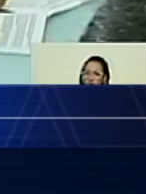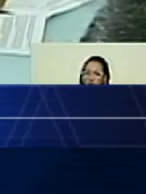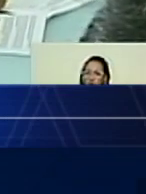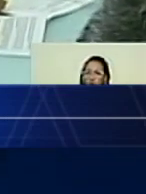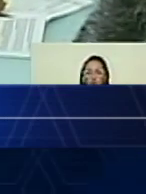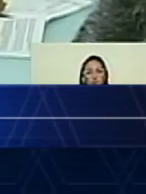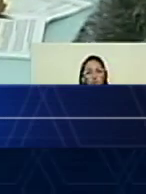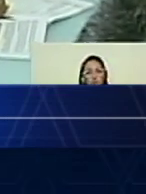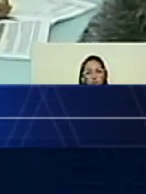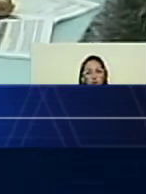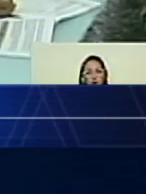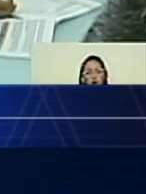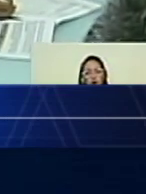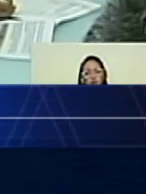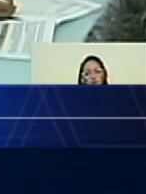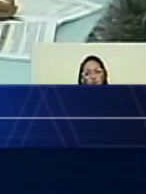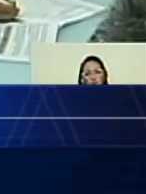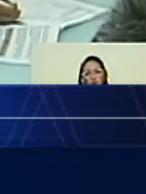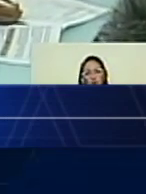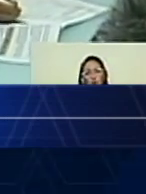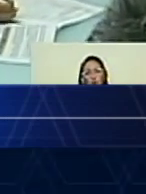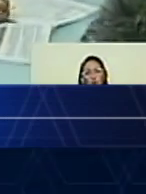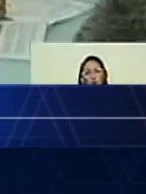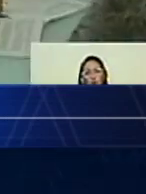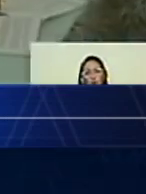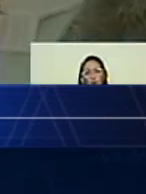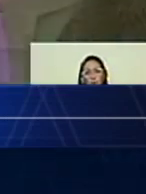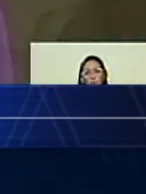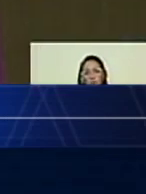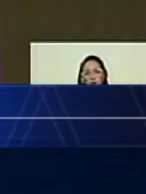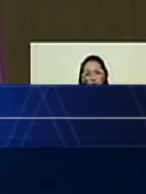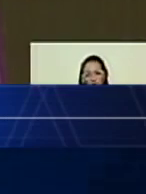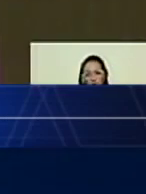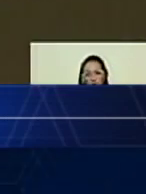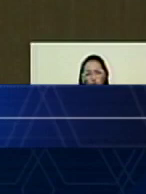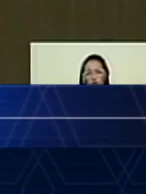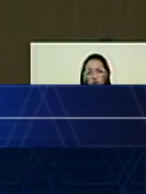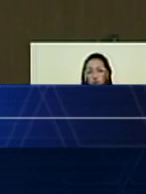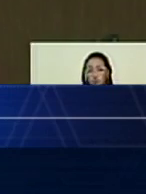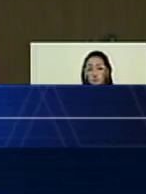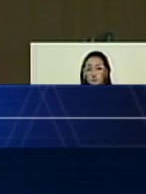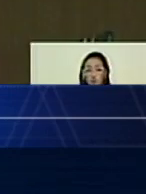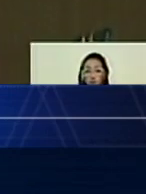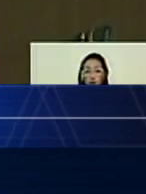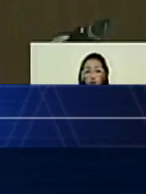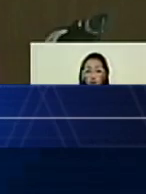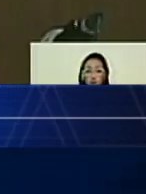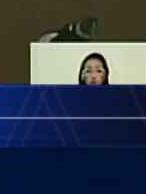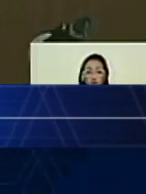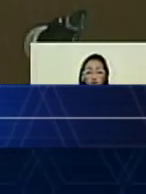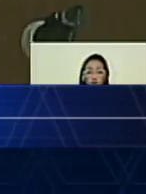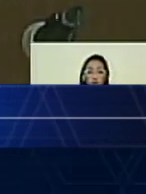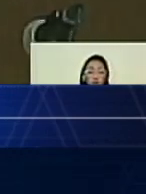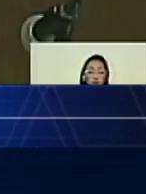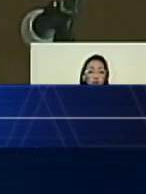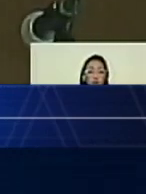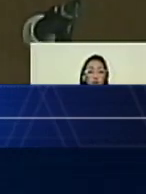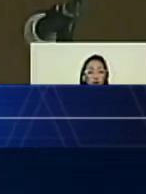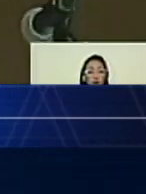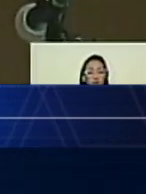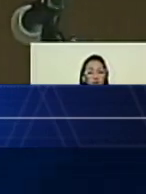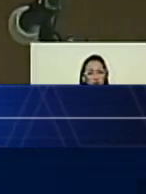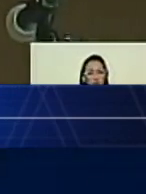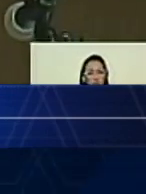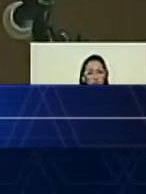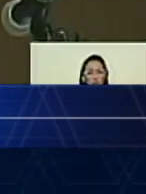un espacio de diálogo con todos estos sectores de las cámaras privadas, de las asociaciones privadas y que, repito, garantizan la prestación del